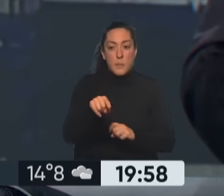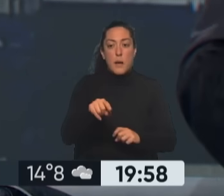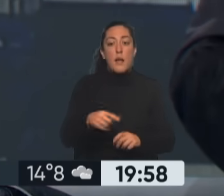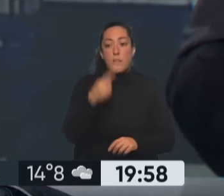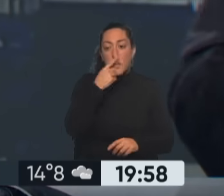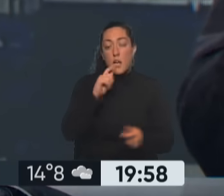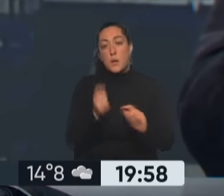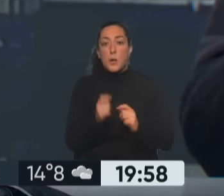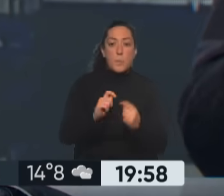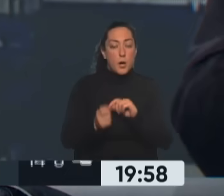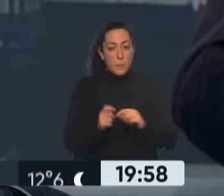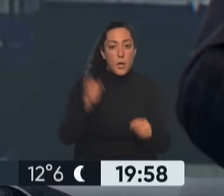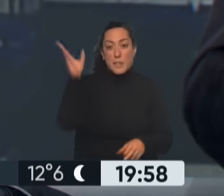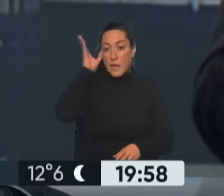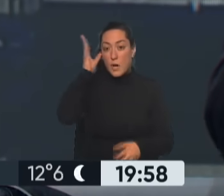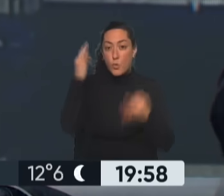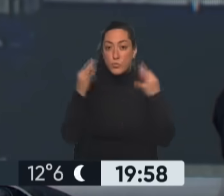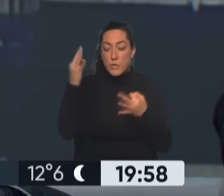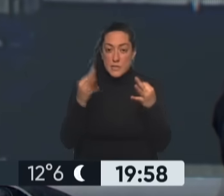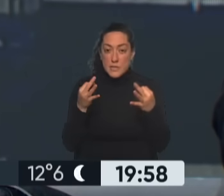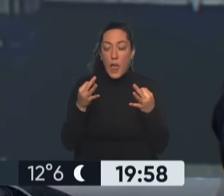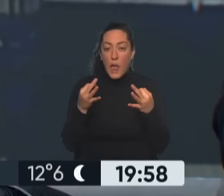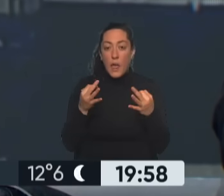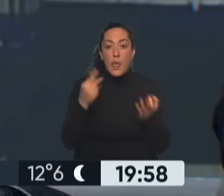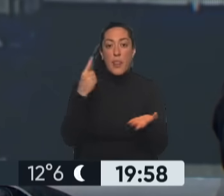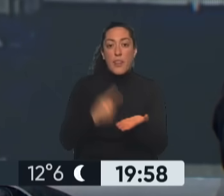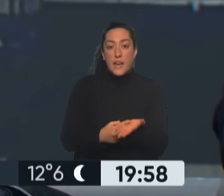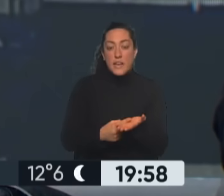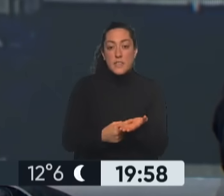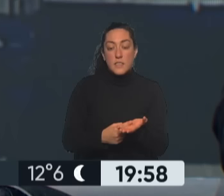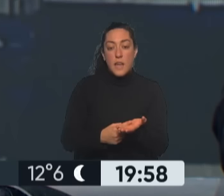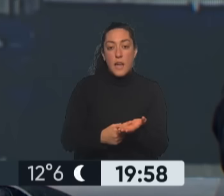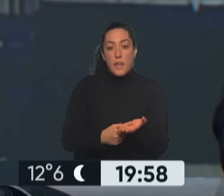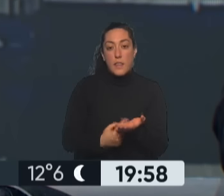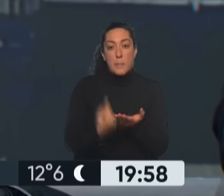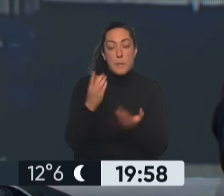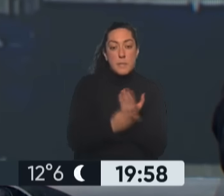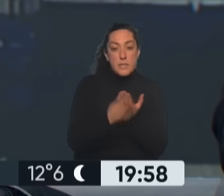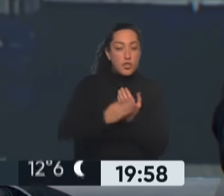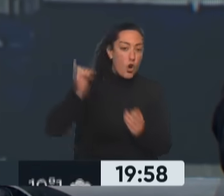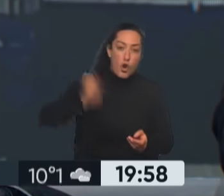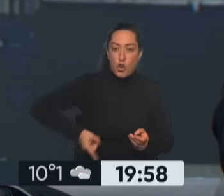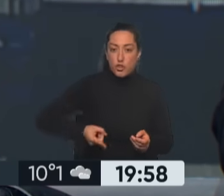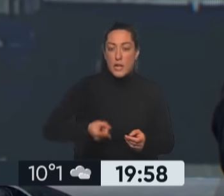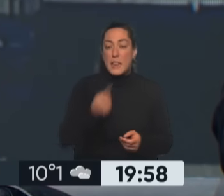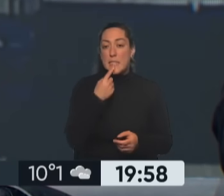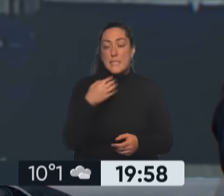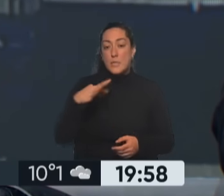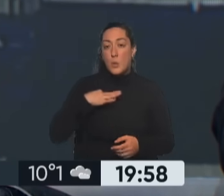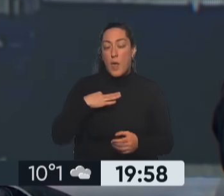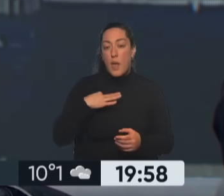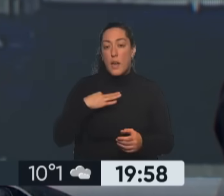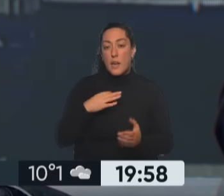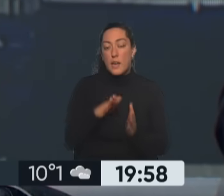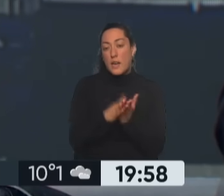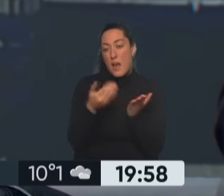vueltas, la justicia de Italia decidió fallar en contra del decreto de Giorgia Meloni que impedía el acceso a la ciudadanía italiana